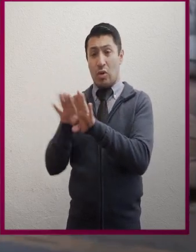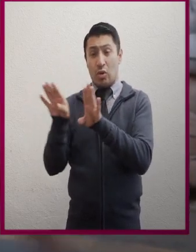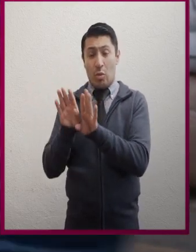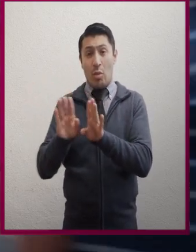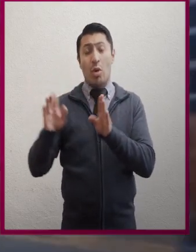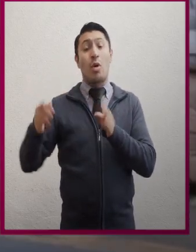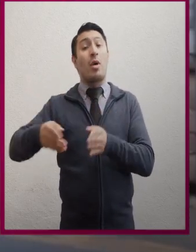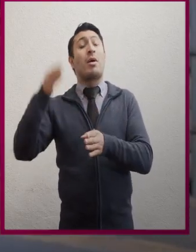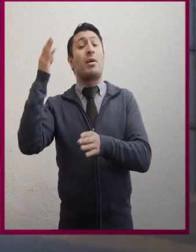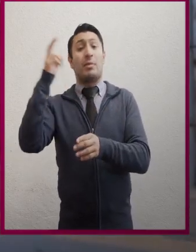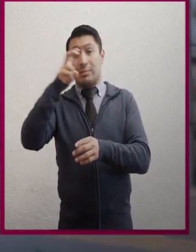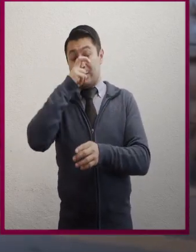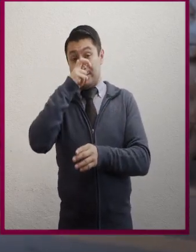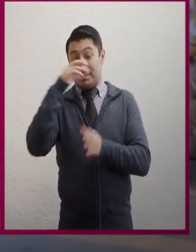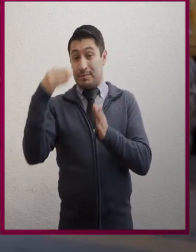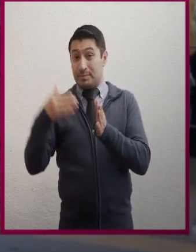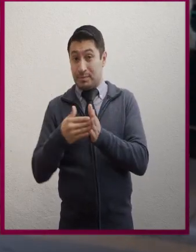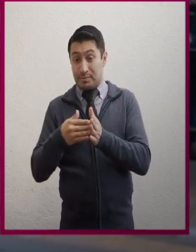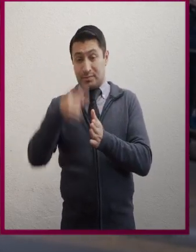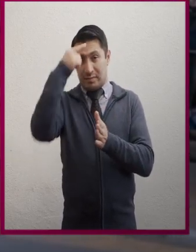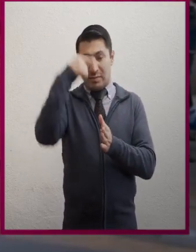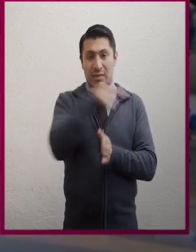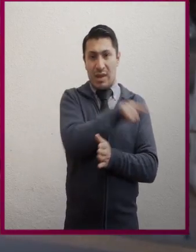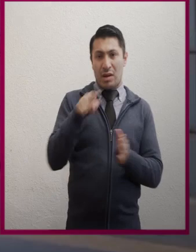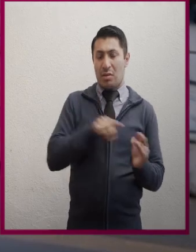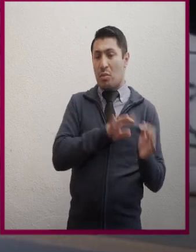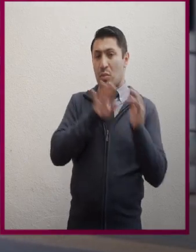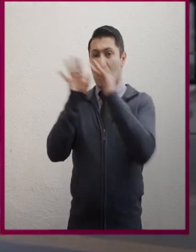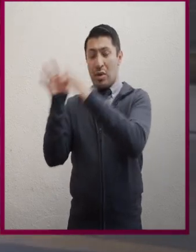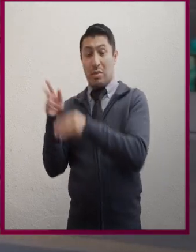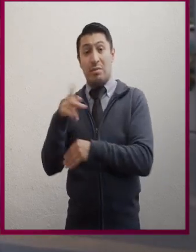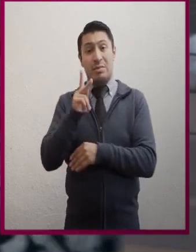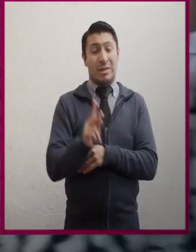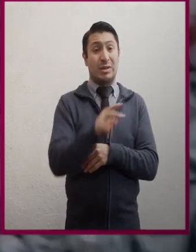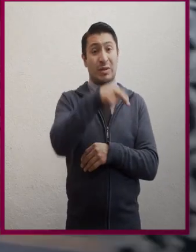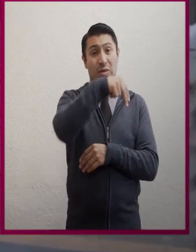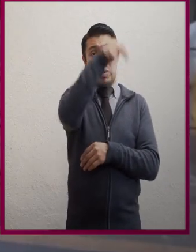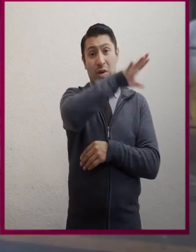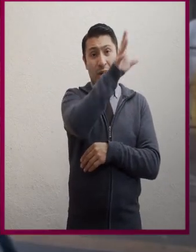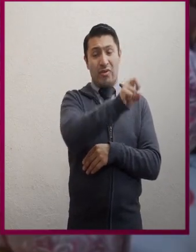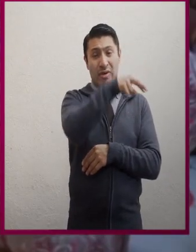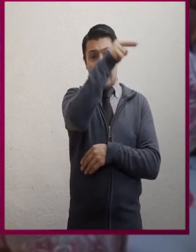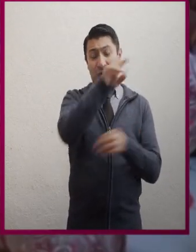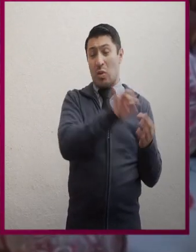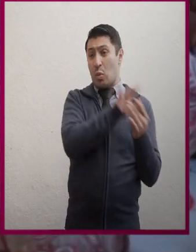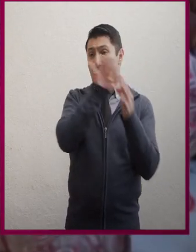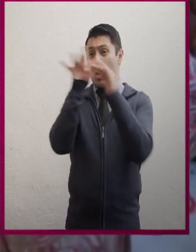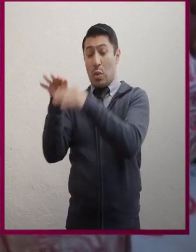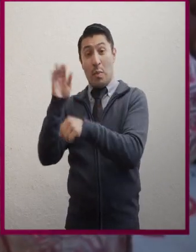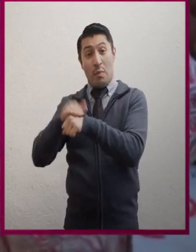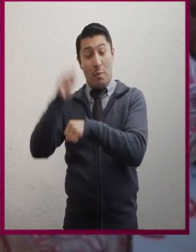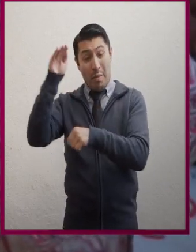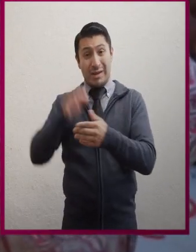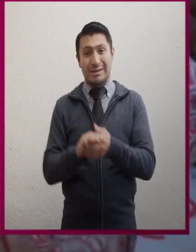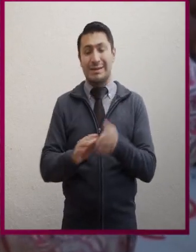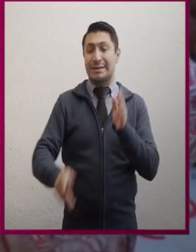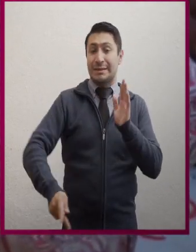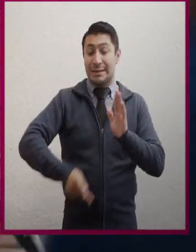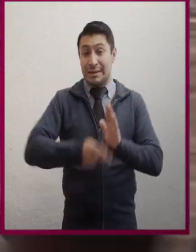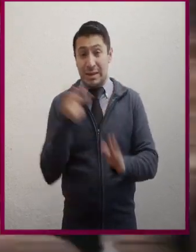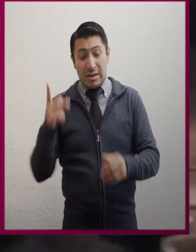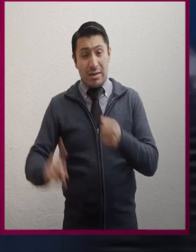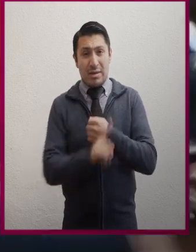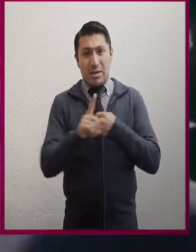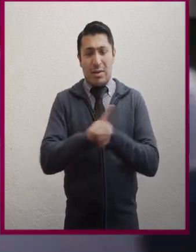sus controles para recibir inmigrantes, pero esto no redujo la migración desde el norte de África, sino que alimentó otro